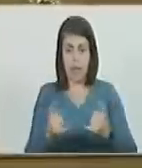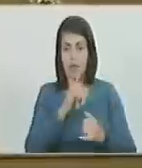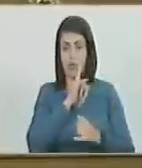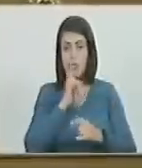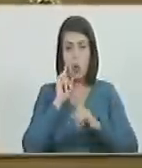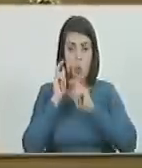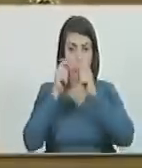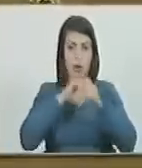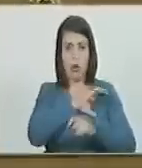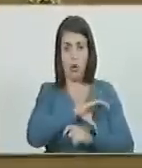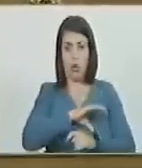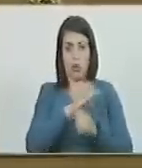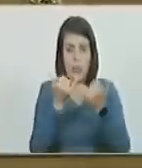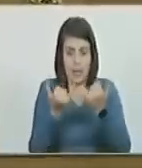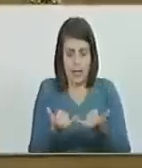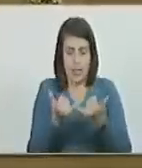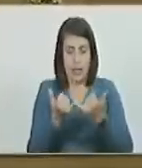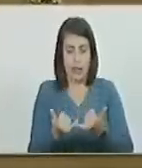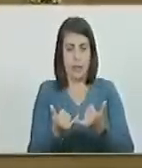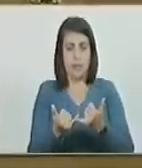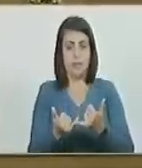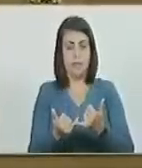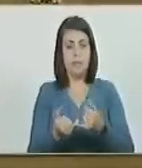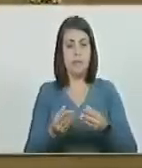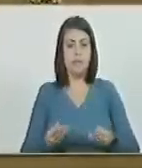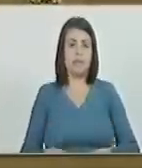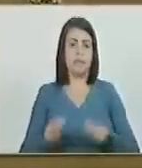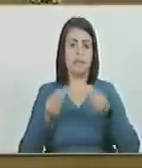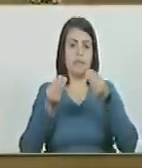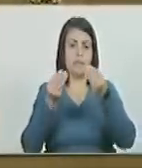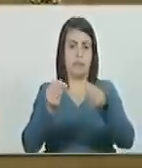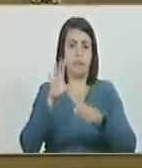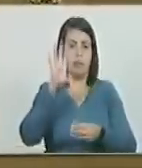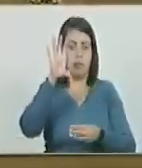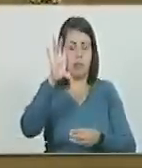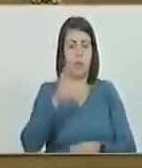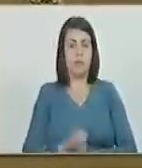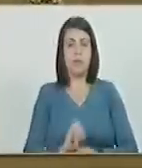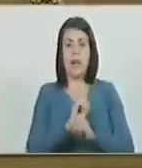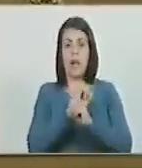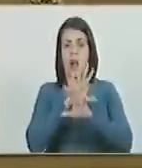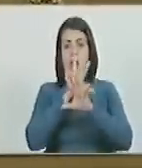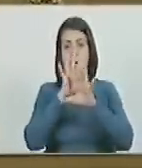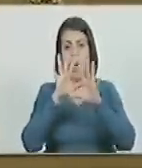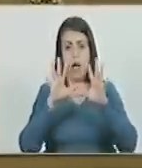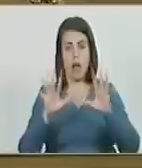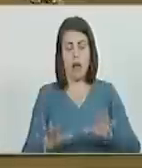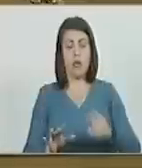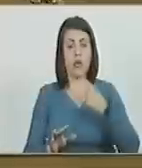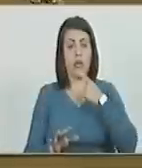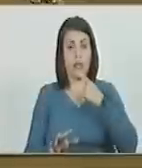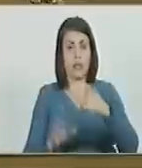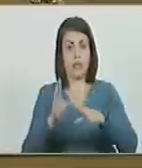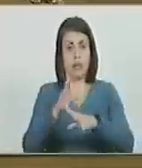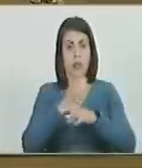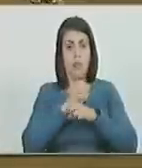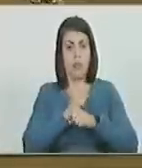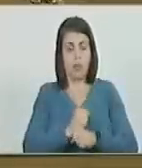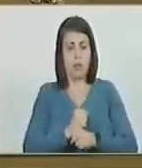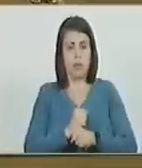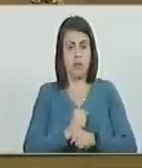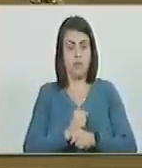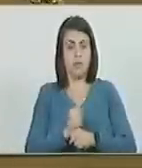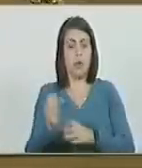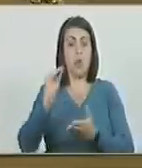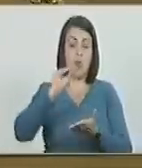este comité y este comité le está entregando al país cuentas claras, le está entregando confianza para que